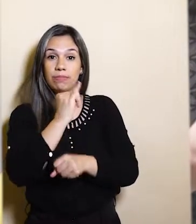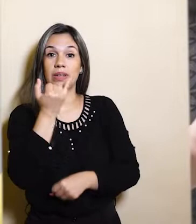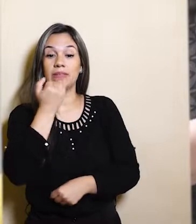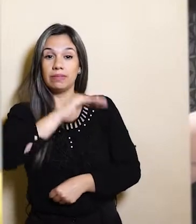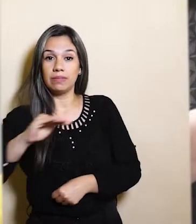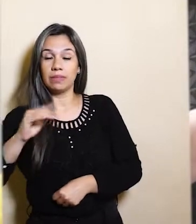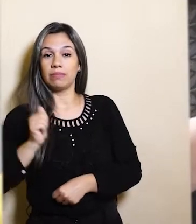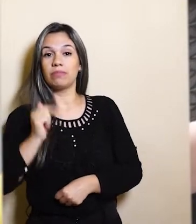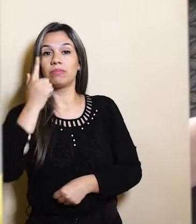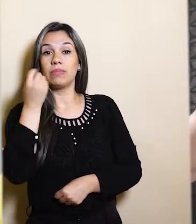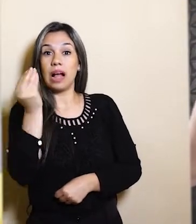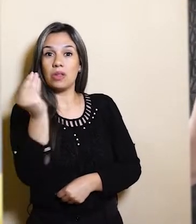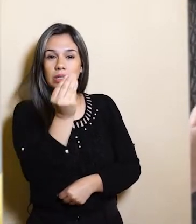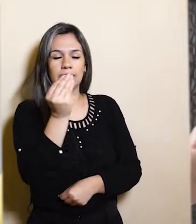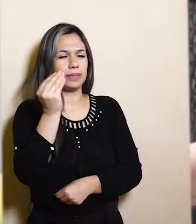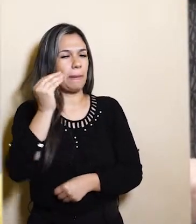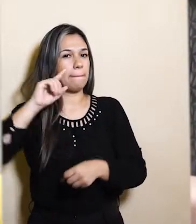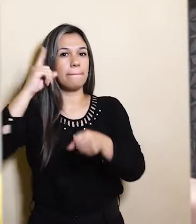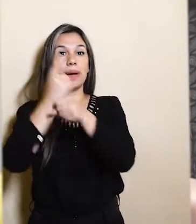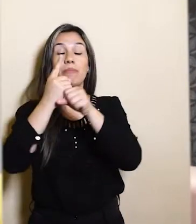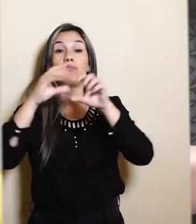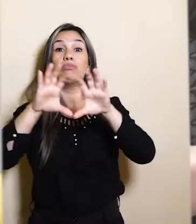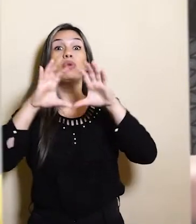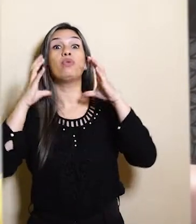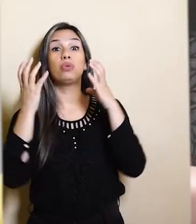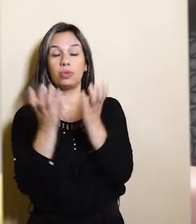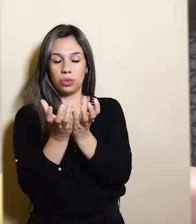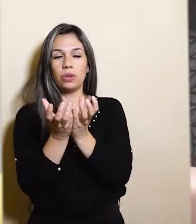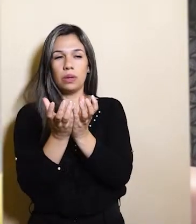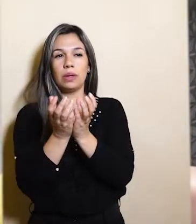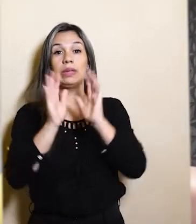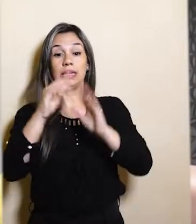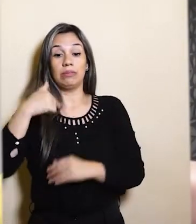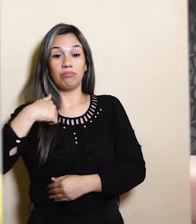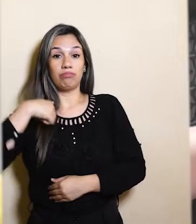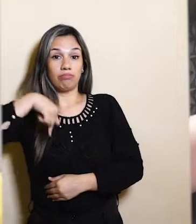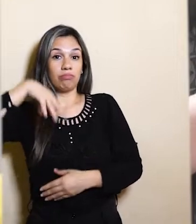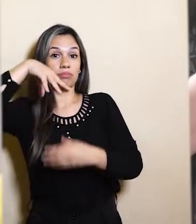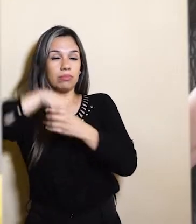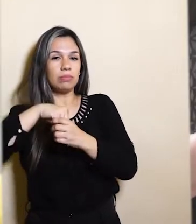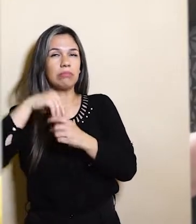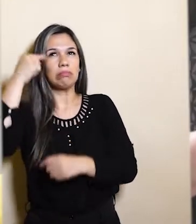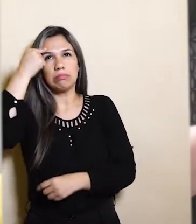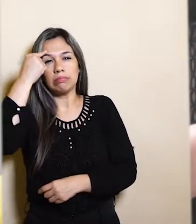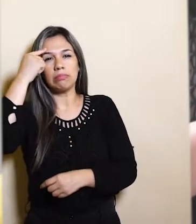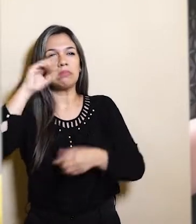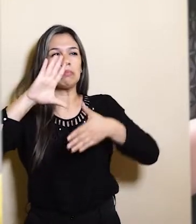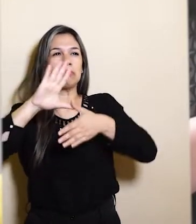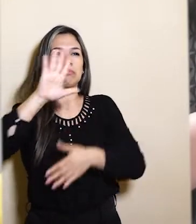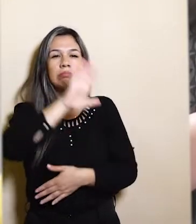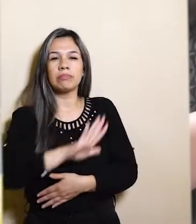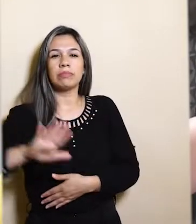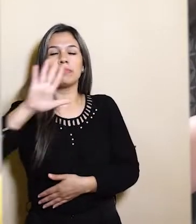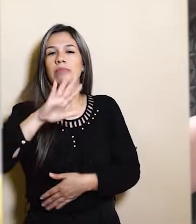niños y adolescentes ha sido una prioridad global. Uh-huh. Y particularmente en nuestro continente es importante ponerlo en contexto.